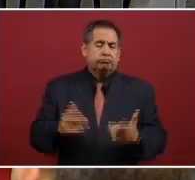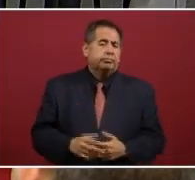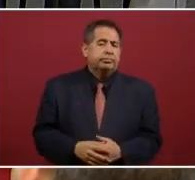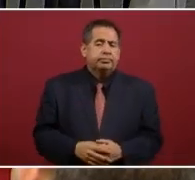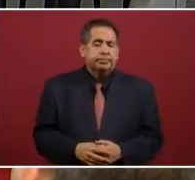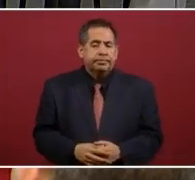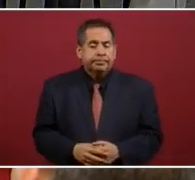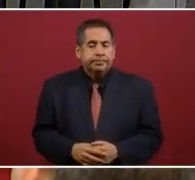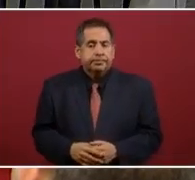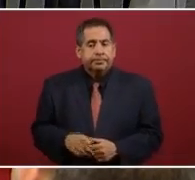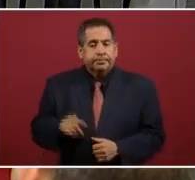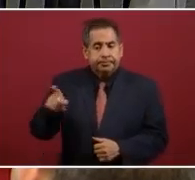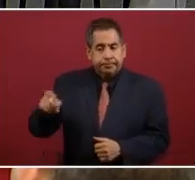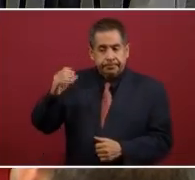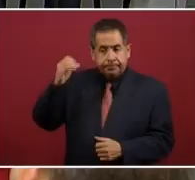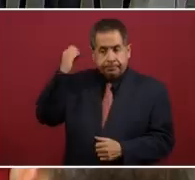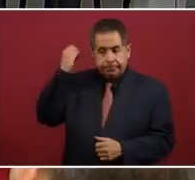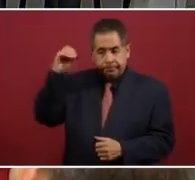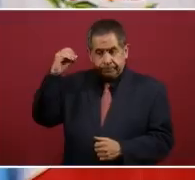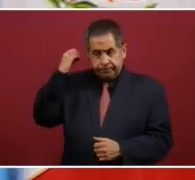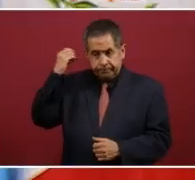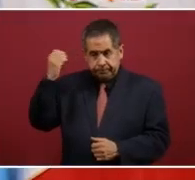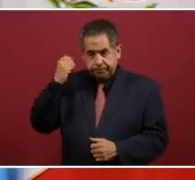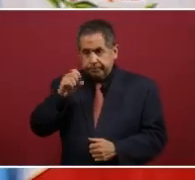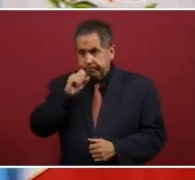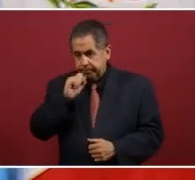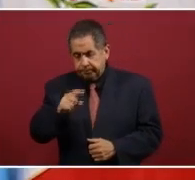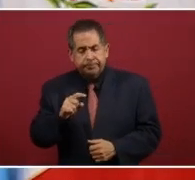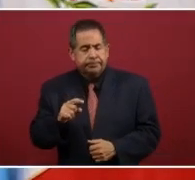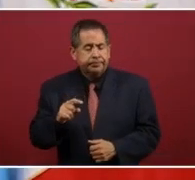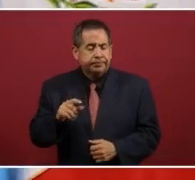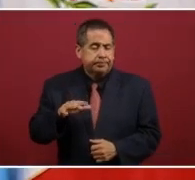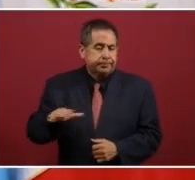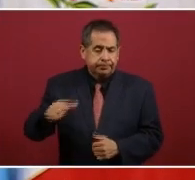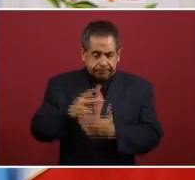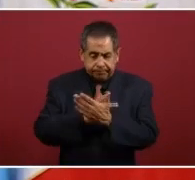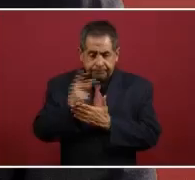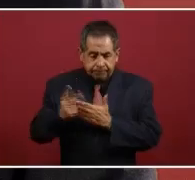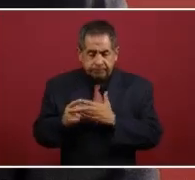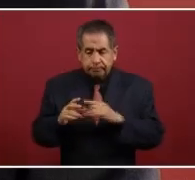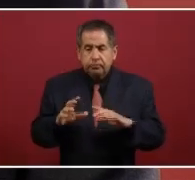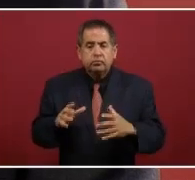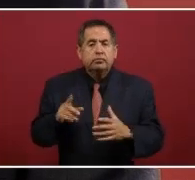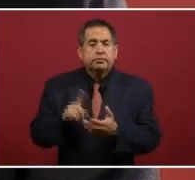En Oaxaca se está aplicando un programa